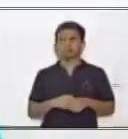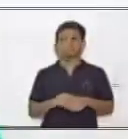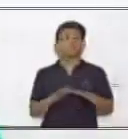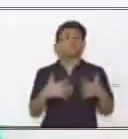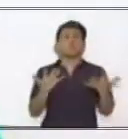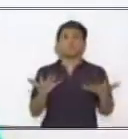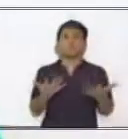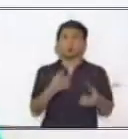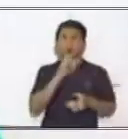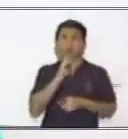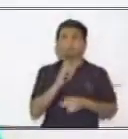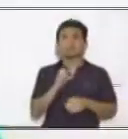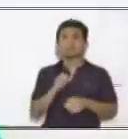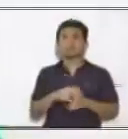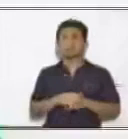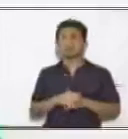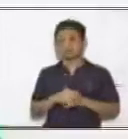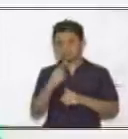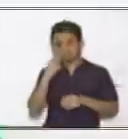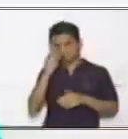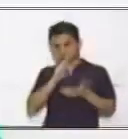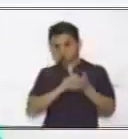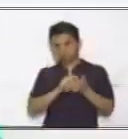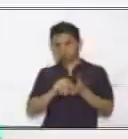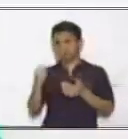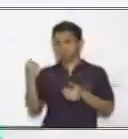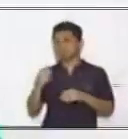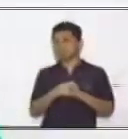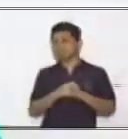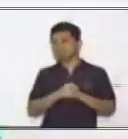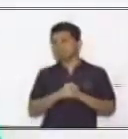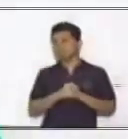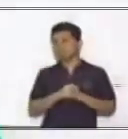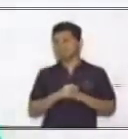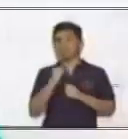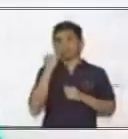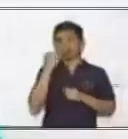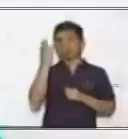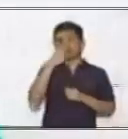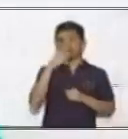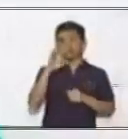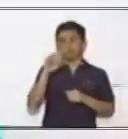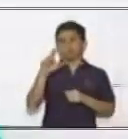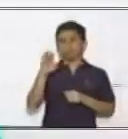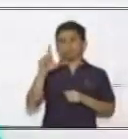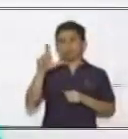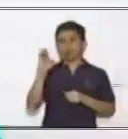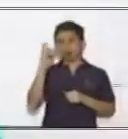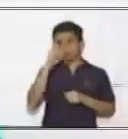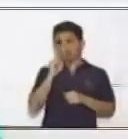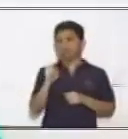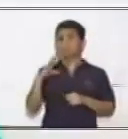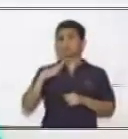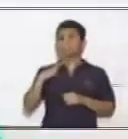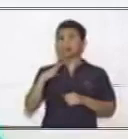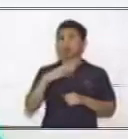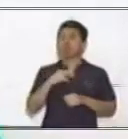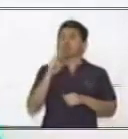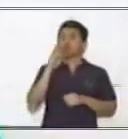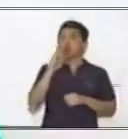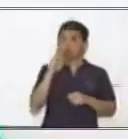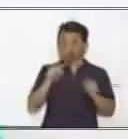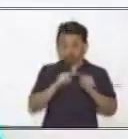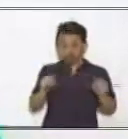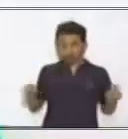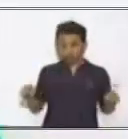Apunten pues. Es aquel que tiene dos lados iguales